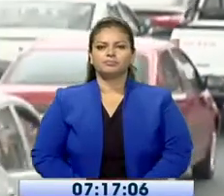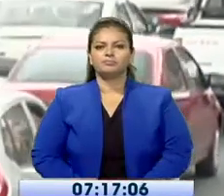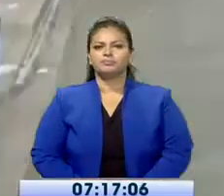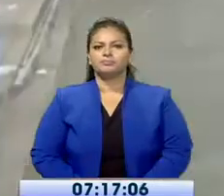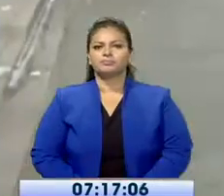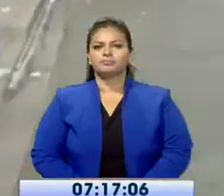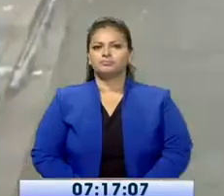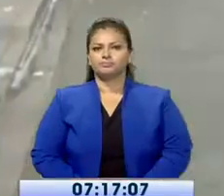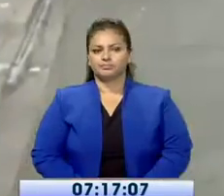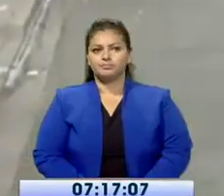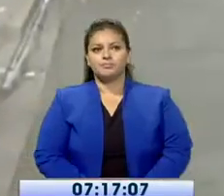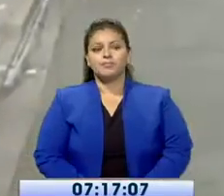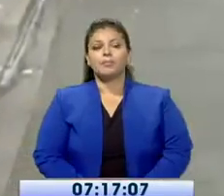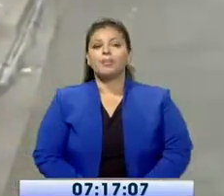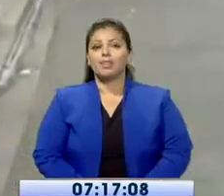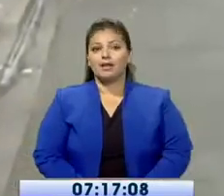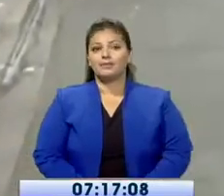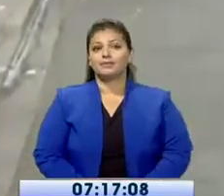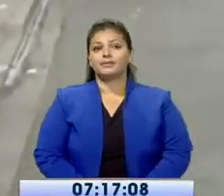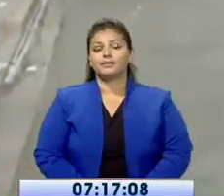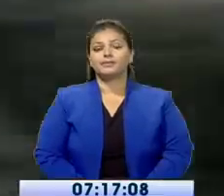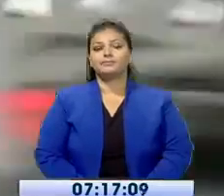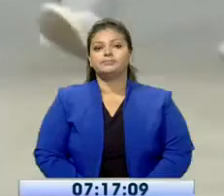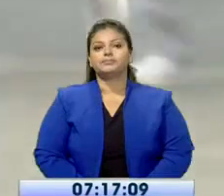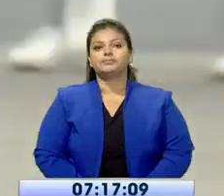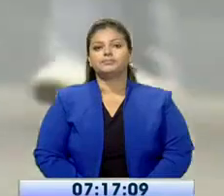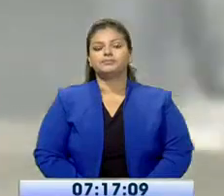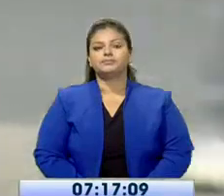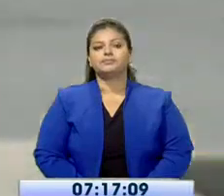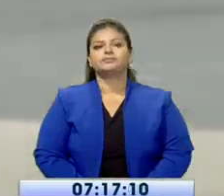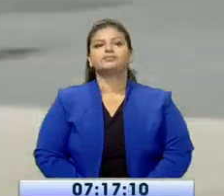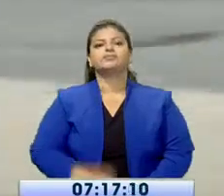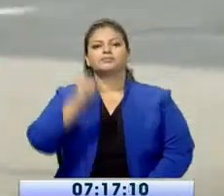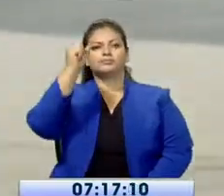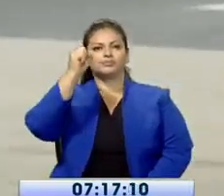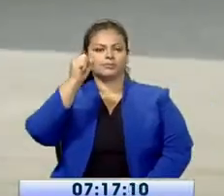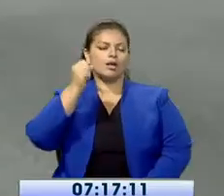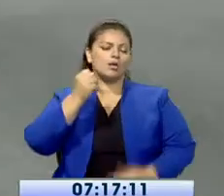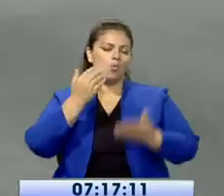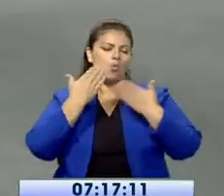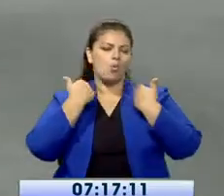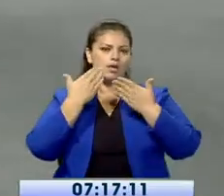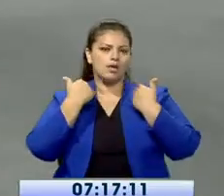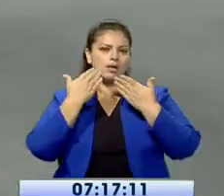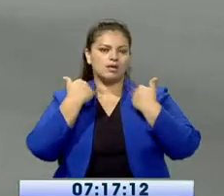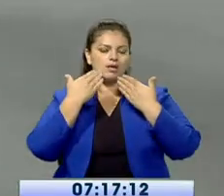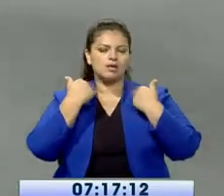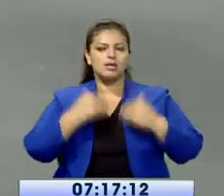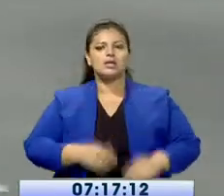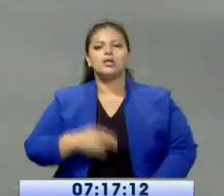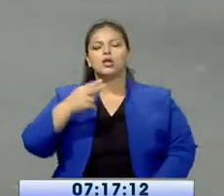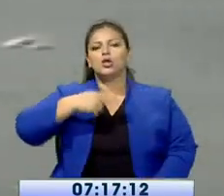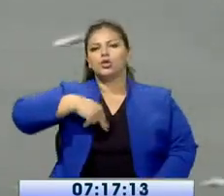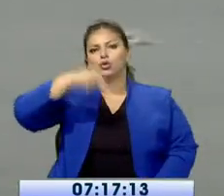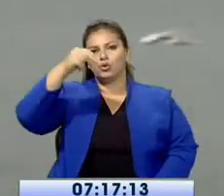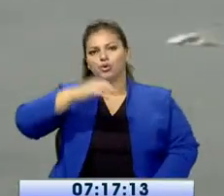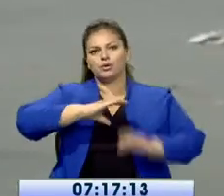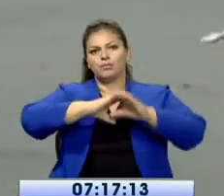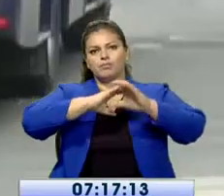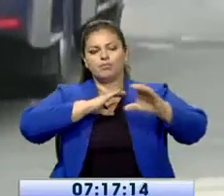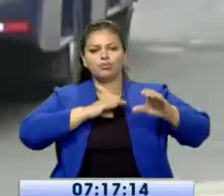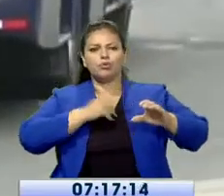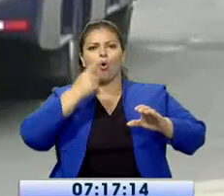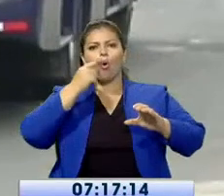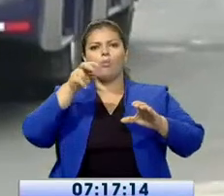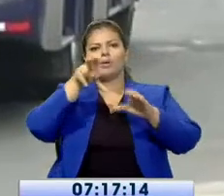Asegura que iba al interior de un bus de transporte urbano desde el norte de Guayaquil cuando notó que a la altura del segundo puente